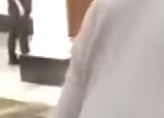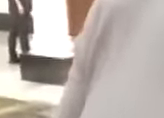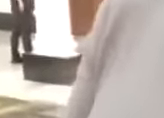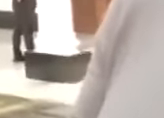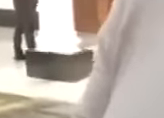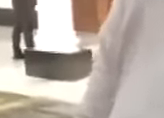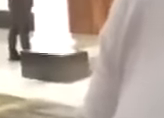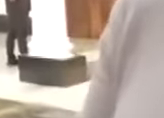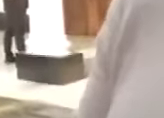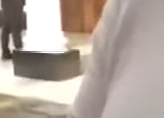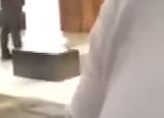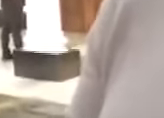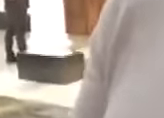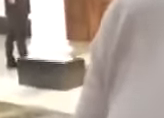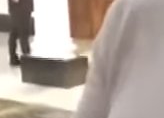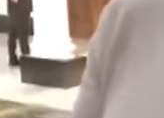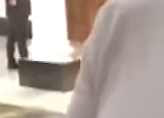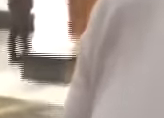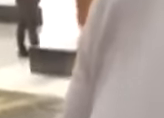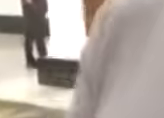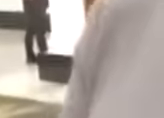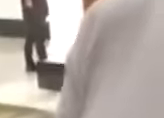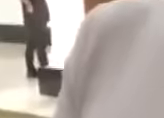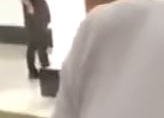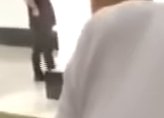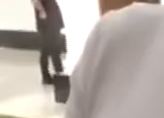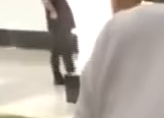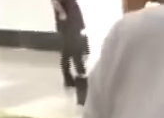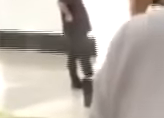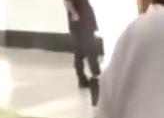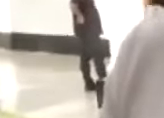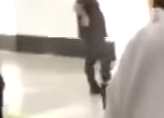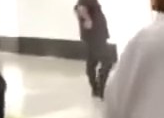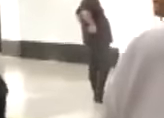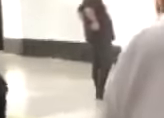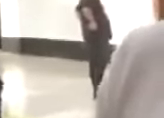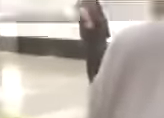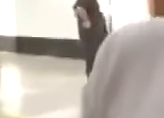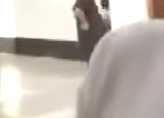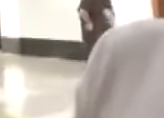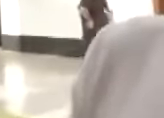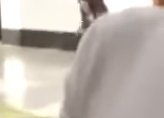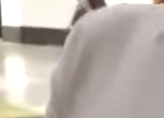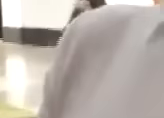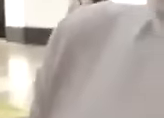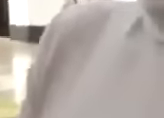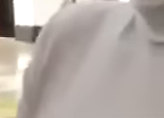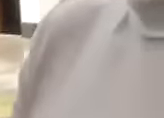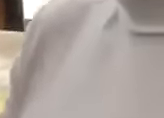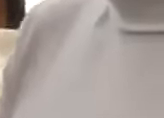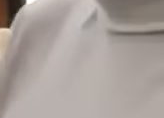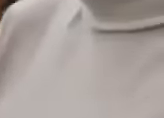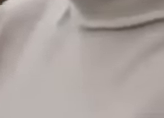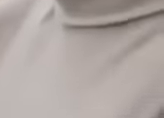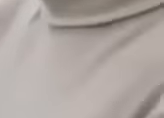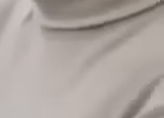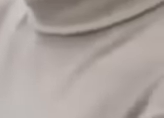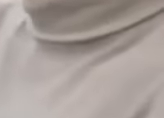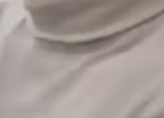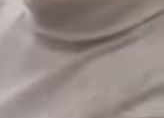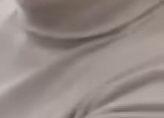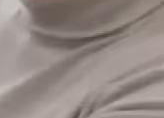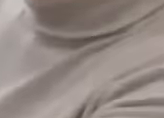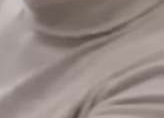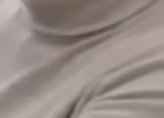reformarlas, 9 van a cambiar de socios y son socios de empresas internacionales de Europa,